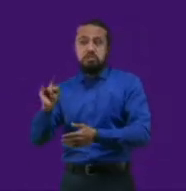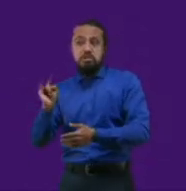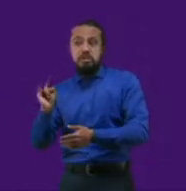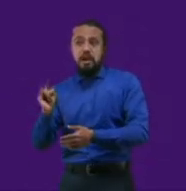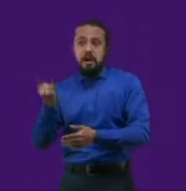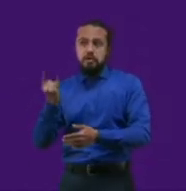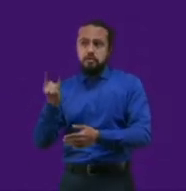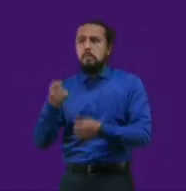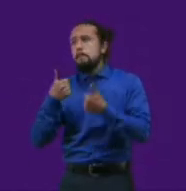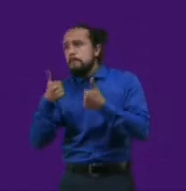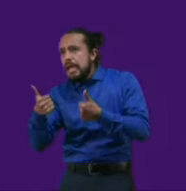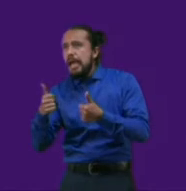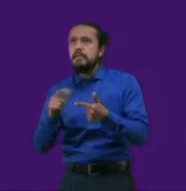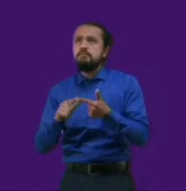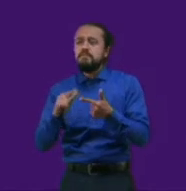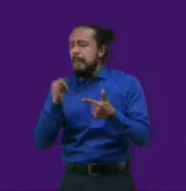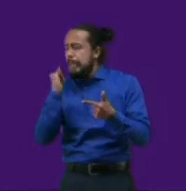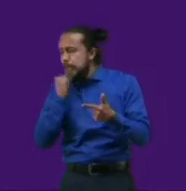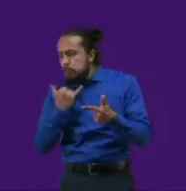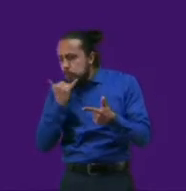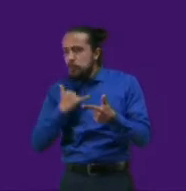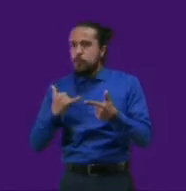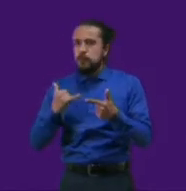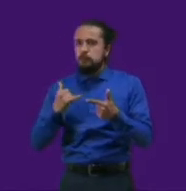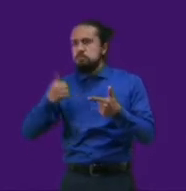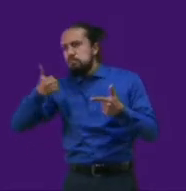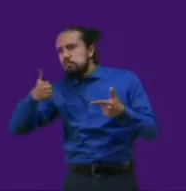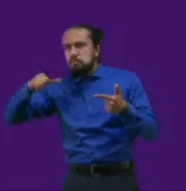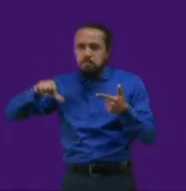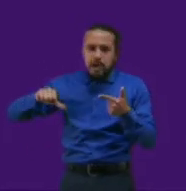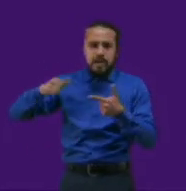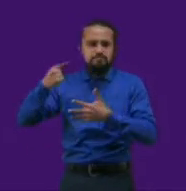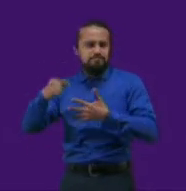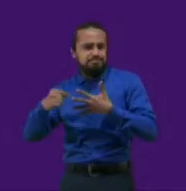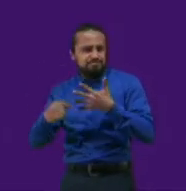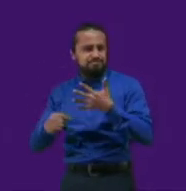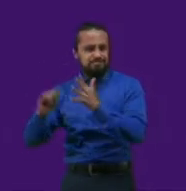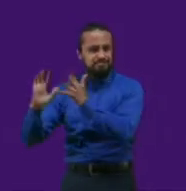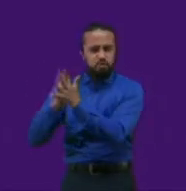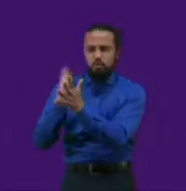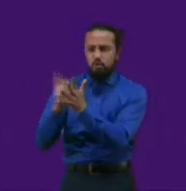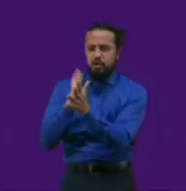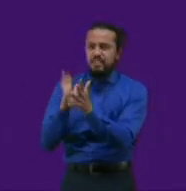desaciertos, sus retos, las cosas que hoy todavía